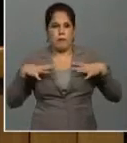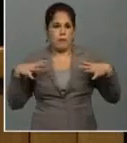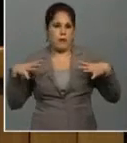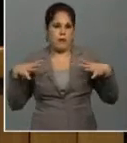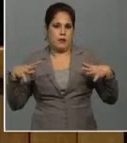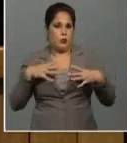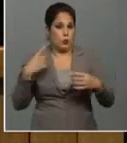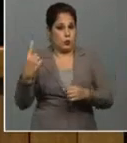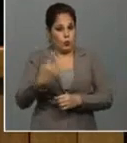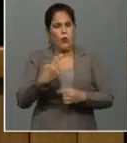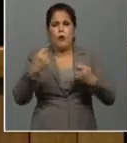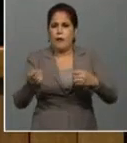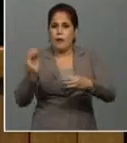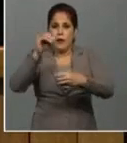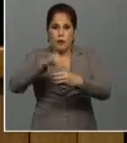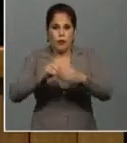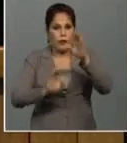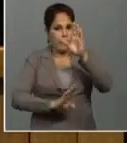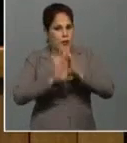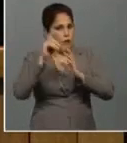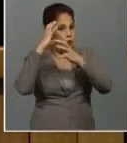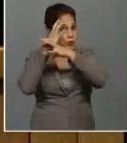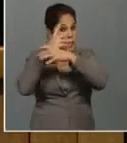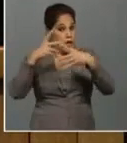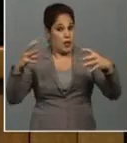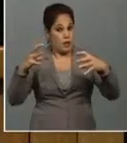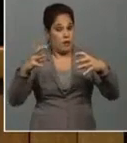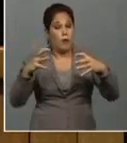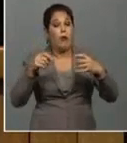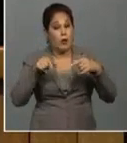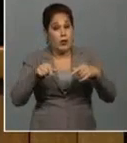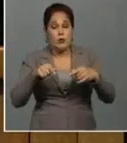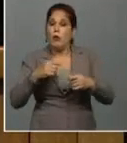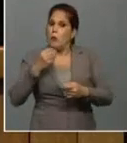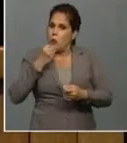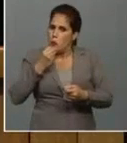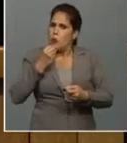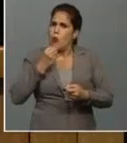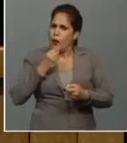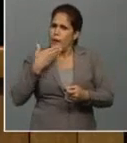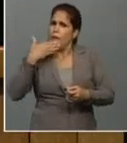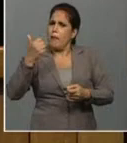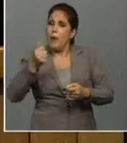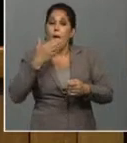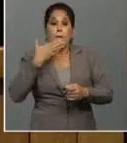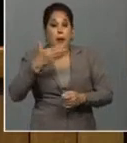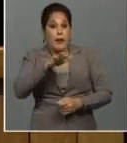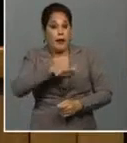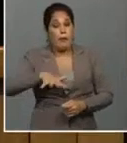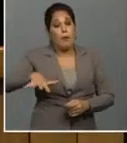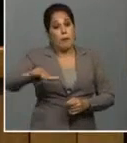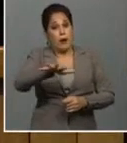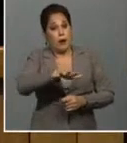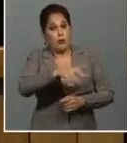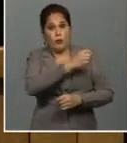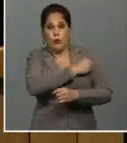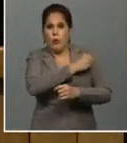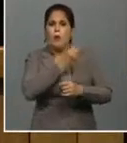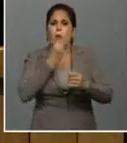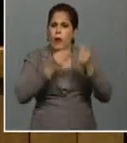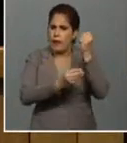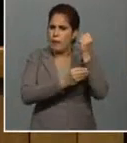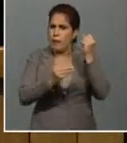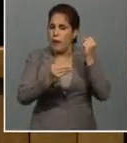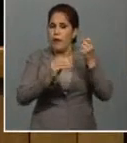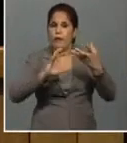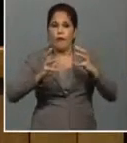que incluía el desarrollo científico una riqueza espiritual superior el bienestar y que el poder el diseño